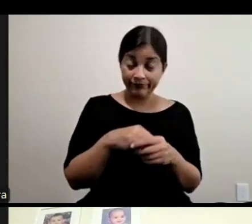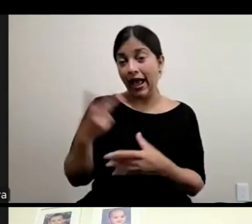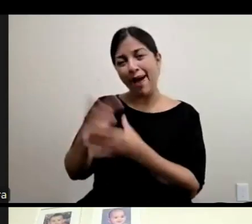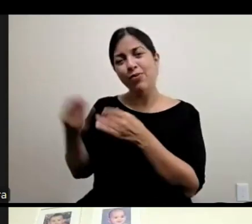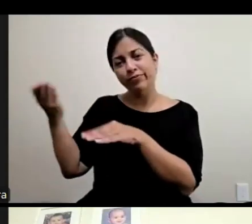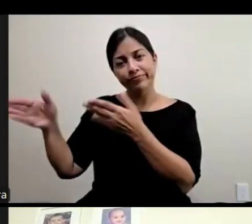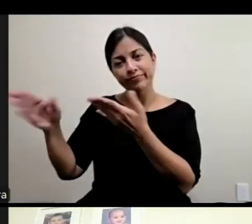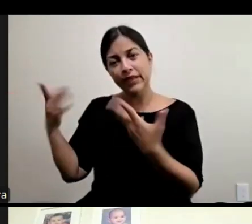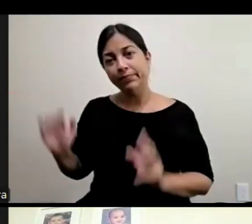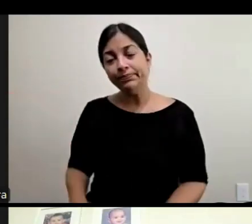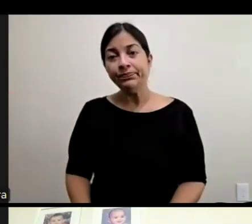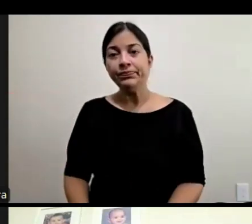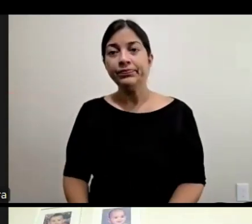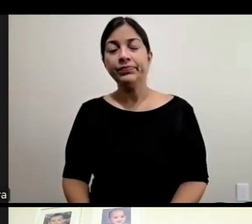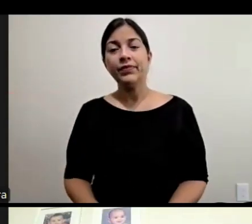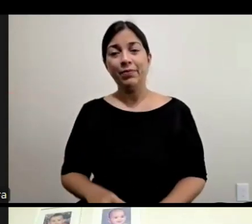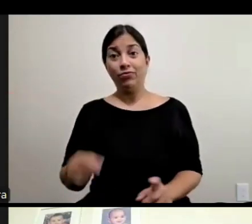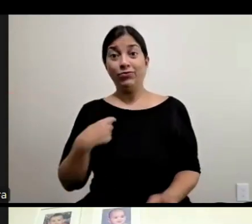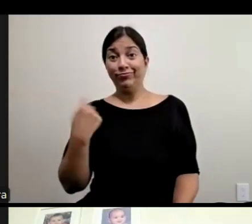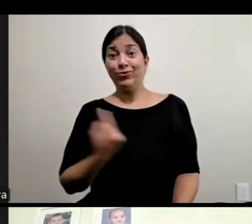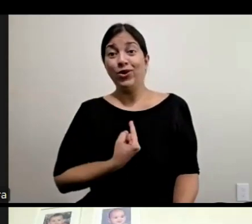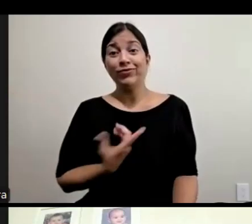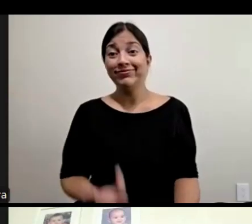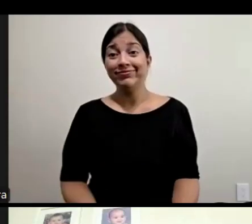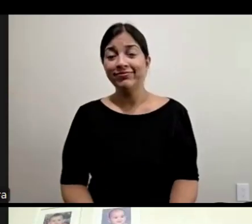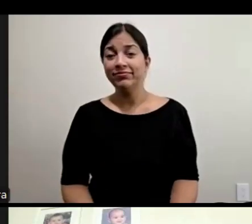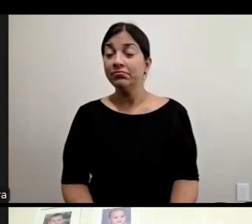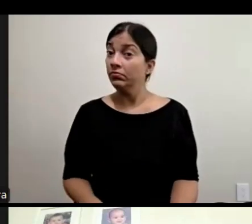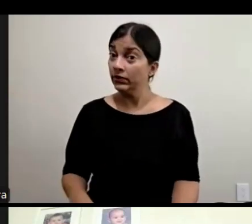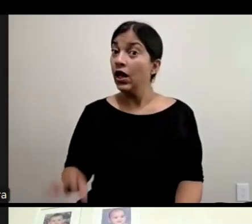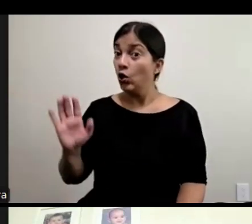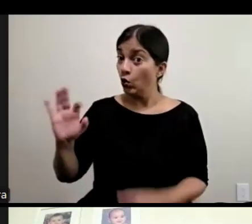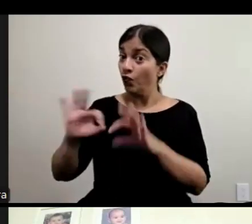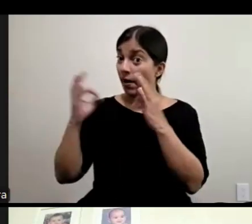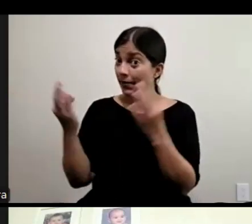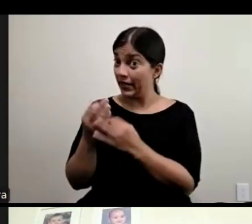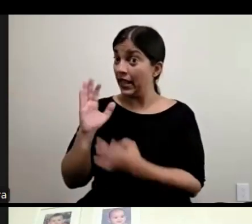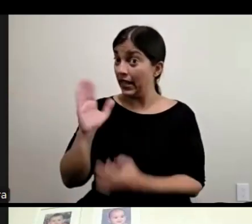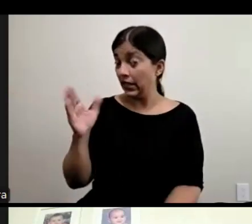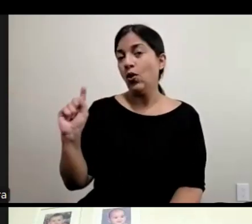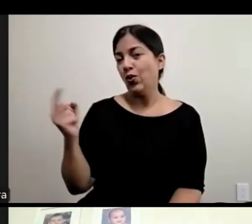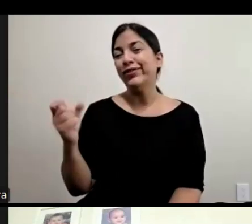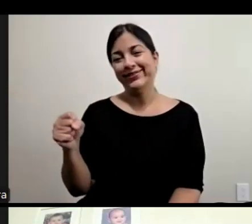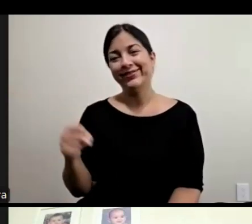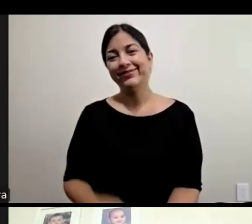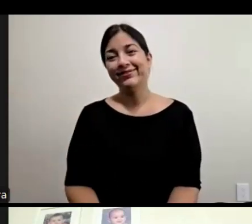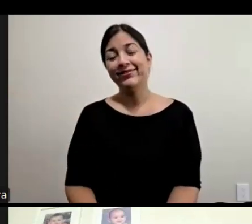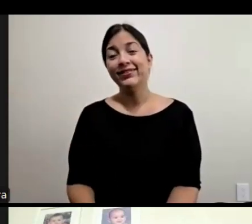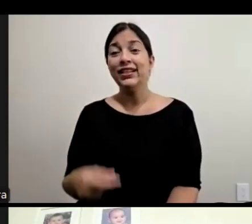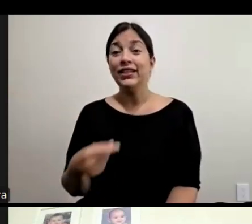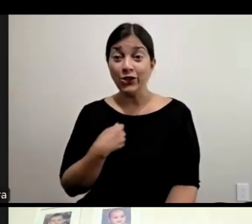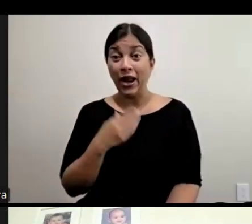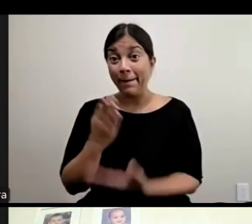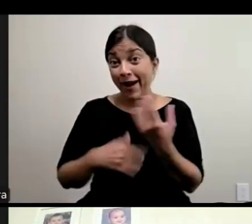Eh, pero no, soy el único. el directo, en tu familia directa, exacto, es el único. Bueno, yo levanté la mano, ¿sabes por qué,